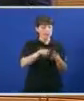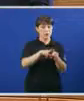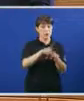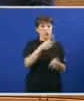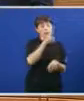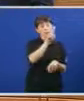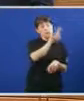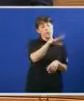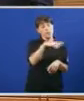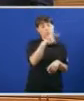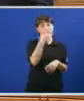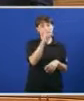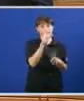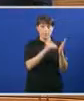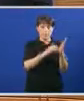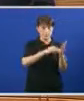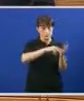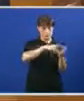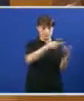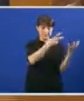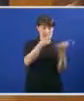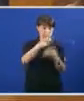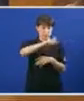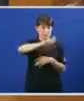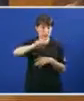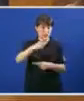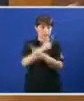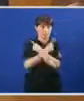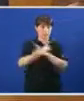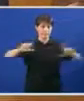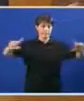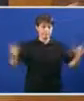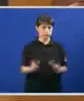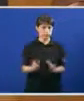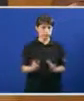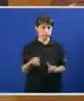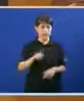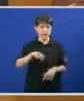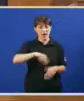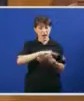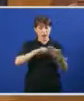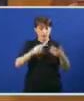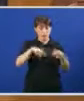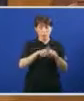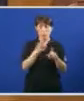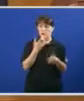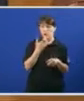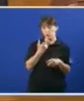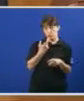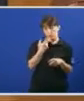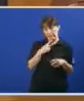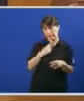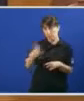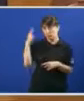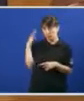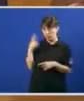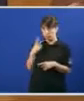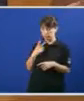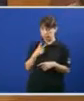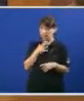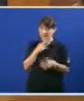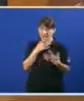20.700 parados menos que fai un año. O, por ejemplo, que en Galicia hoy tenemos incluso menos paro que en el año 2012.